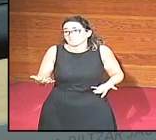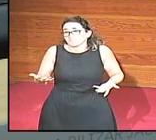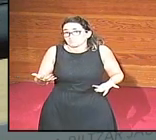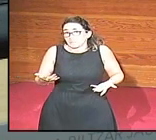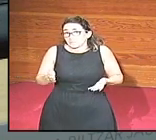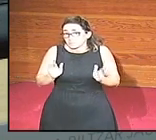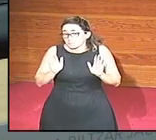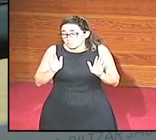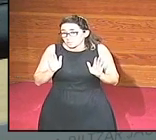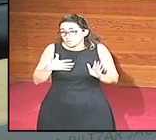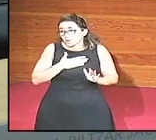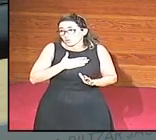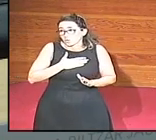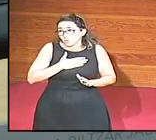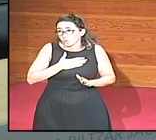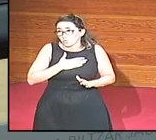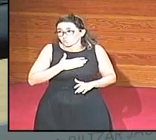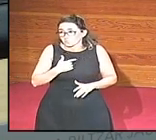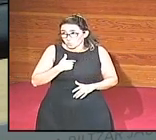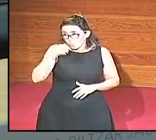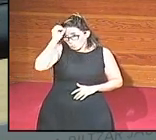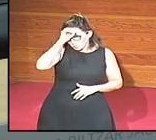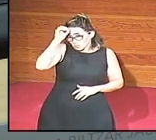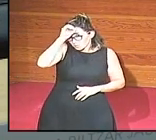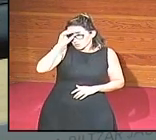Pero yo creo que,